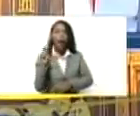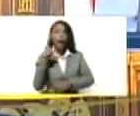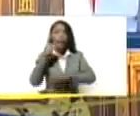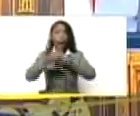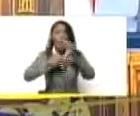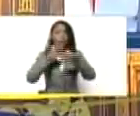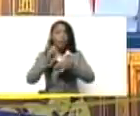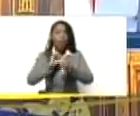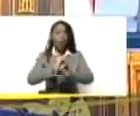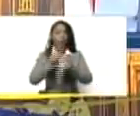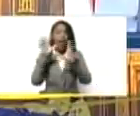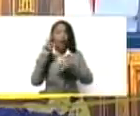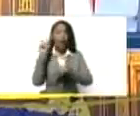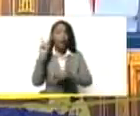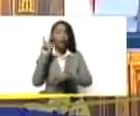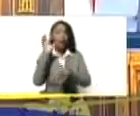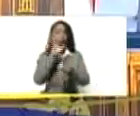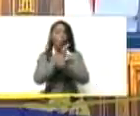llaga